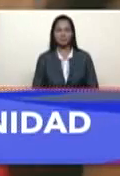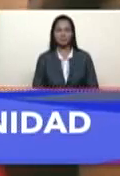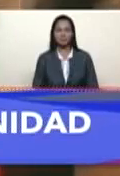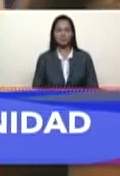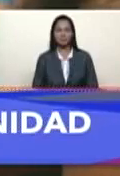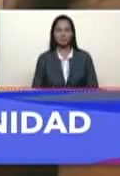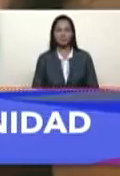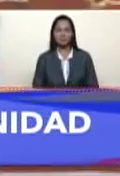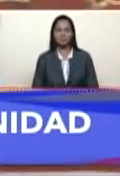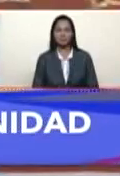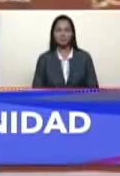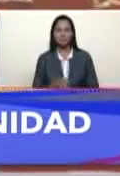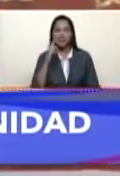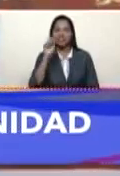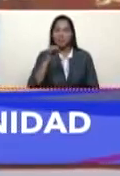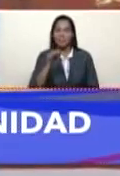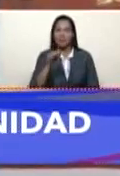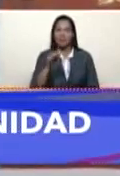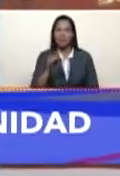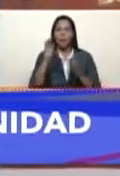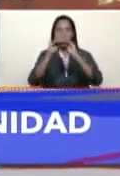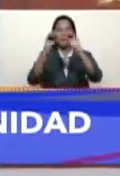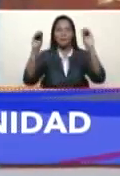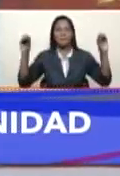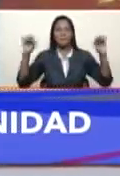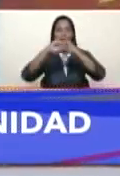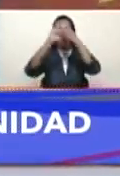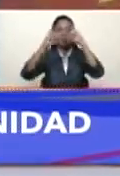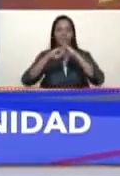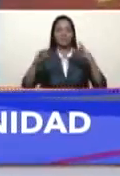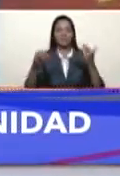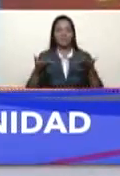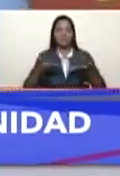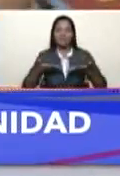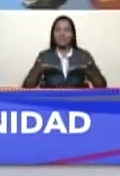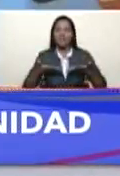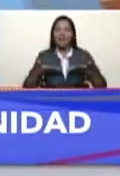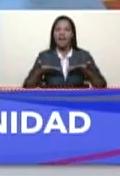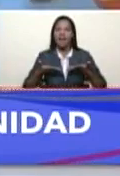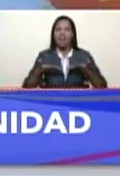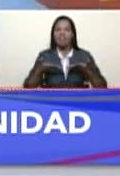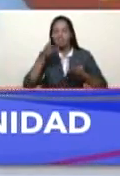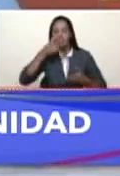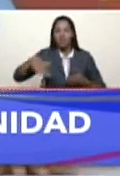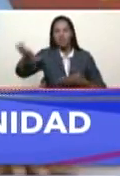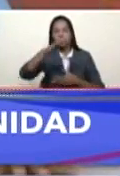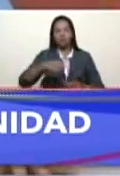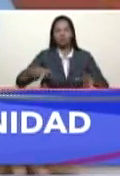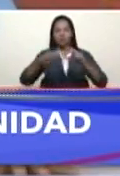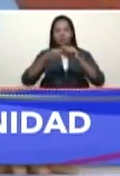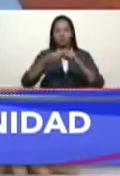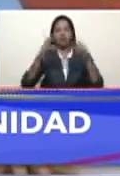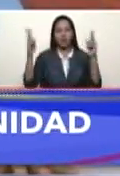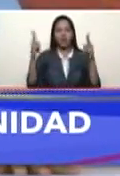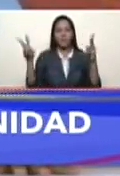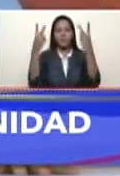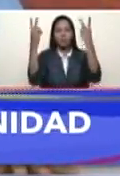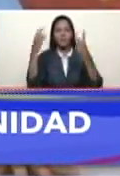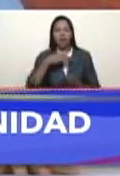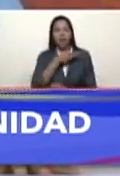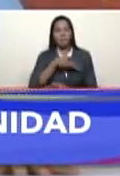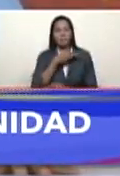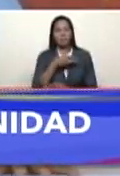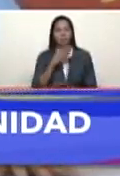Así que invoco la felicidad del pueblo, la unión del pueblo. ¡Que viva la misión Rivas! ¡Que viva